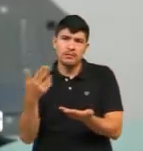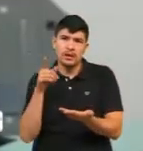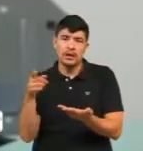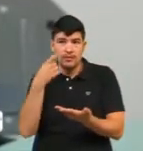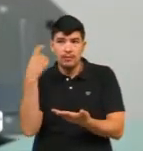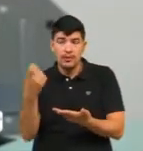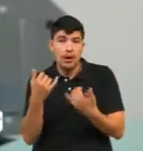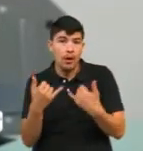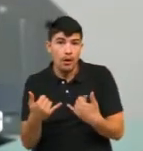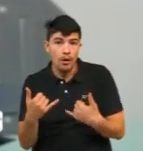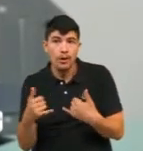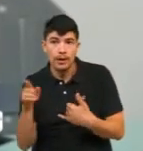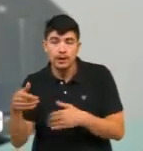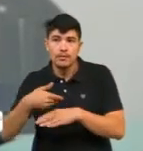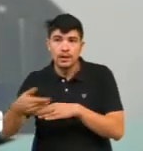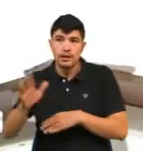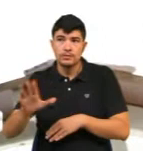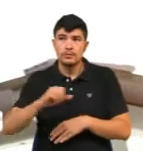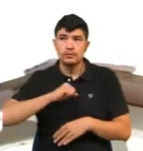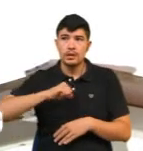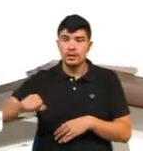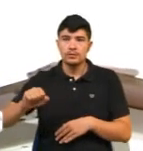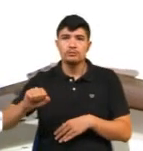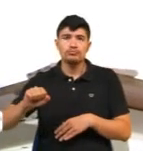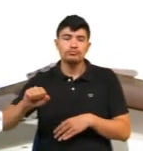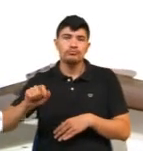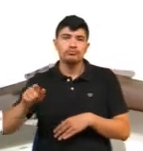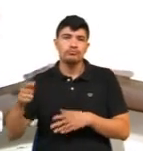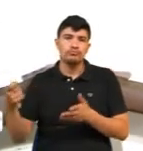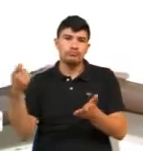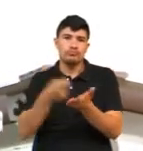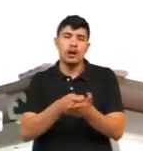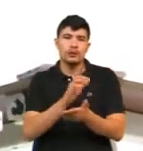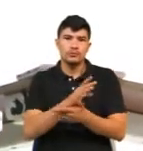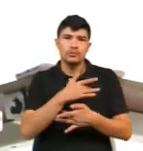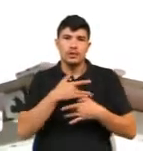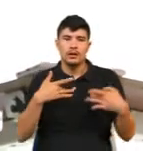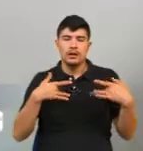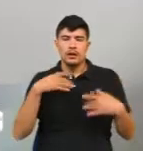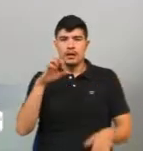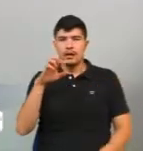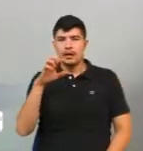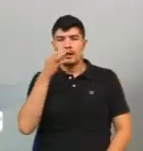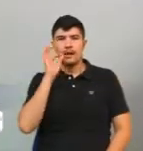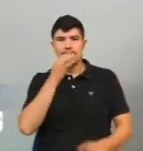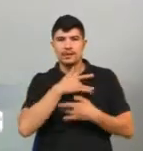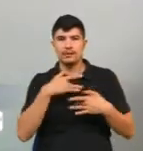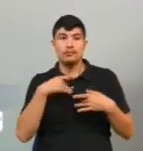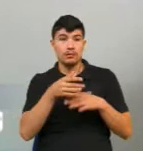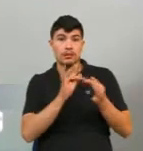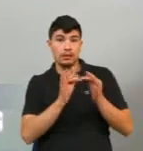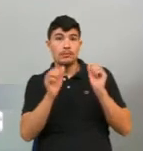renales, hoy reclama por sus derechos como paciente del régimen contributivo de la EPS Café Salud. Terapias que fueron